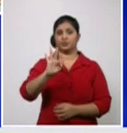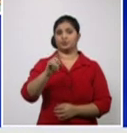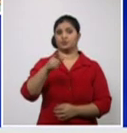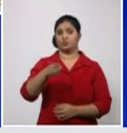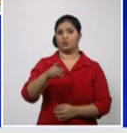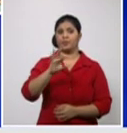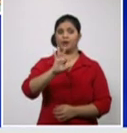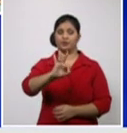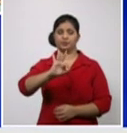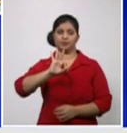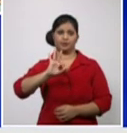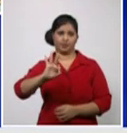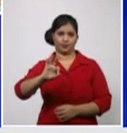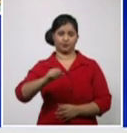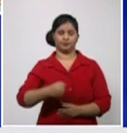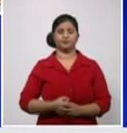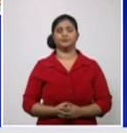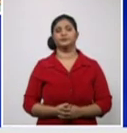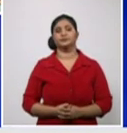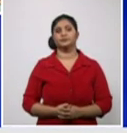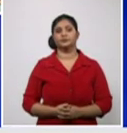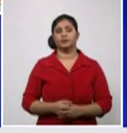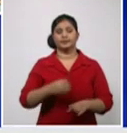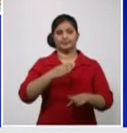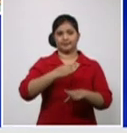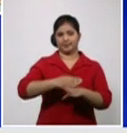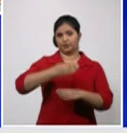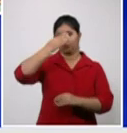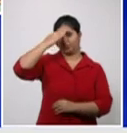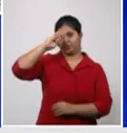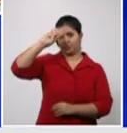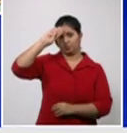258,88, Santiago de Cuba